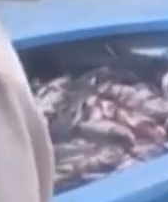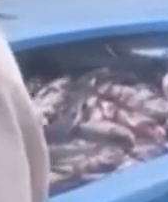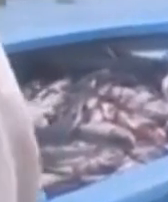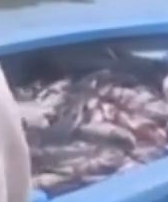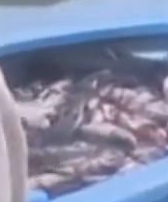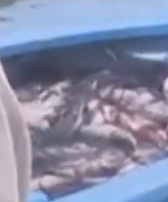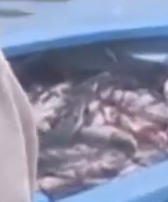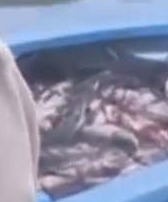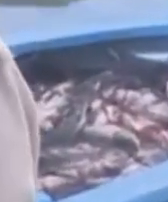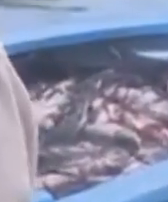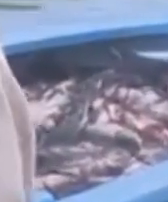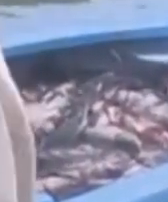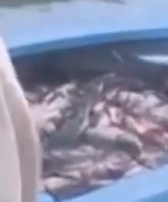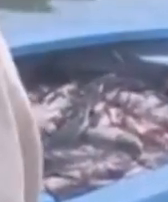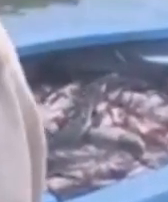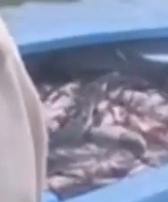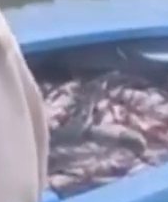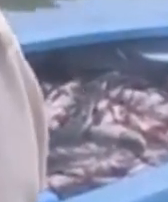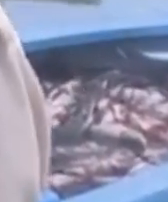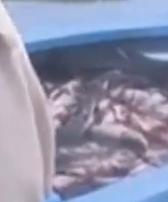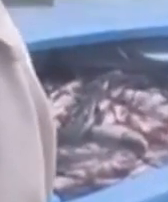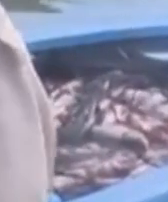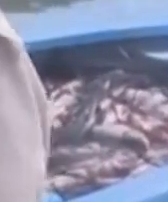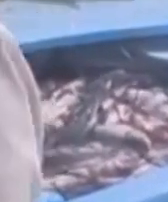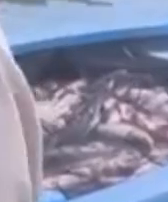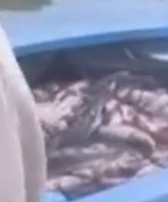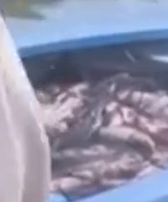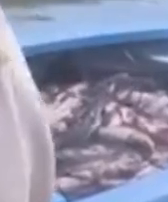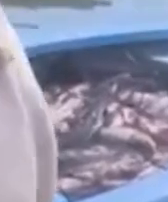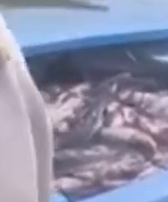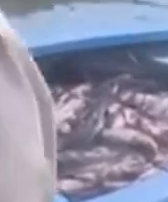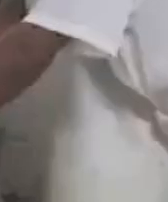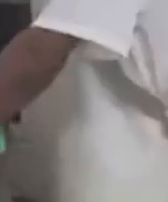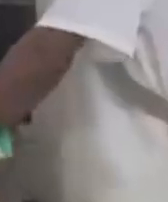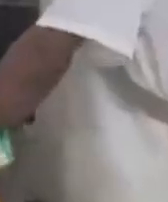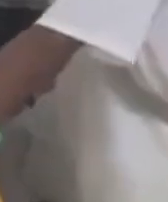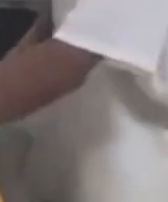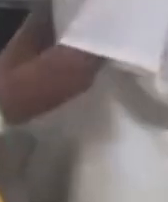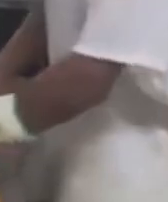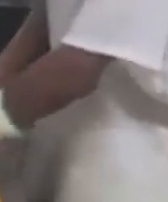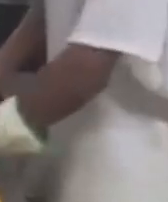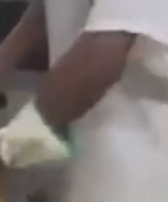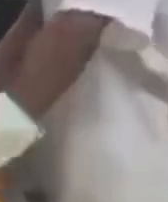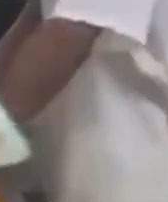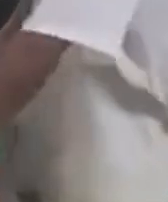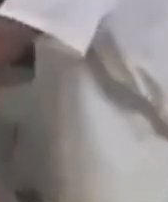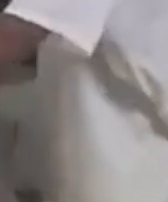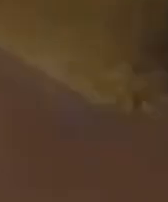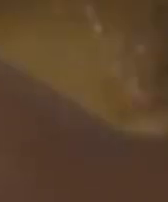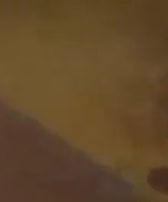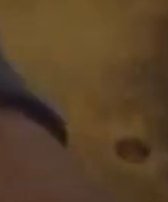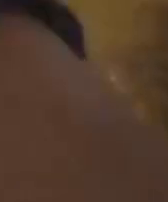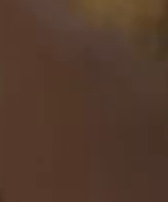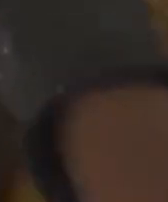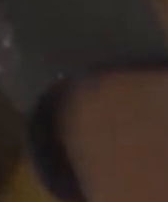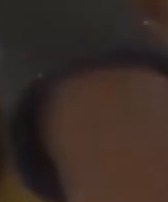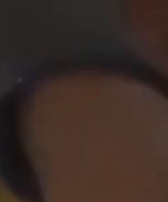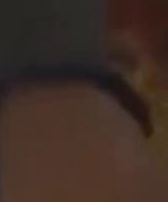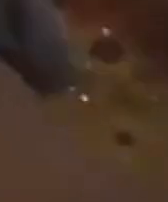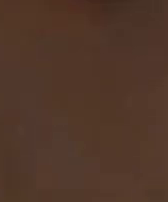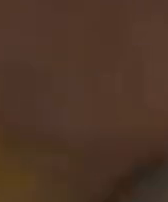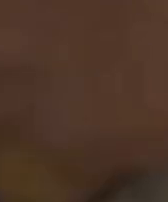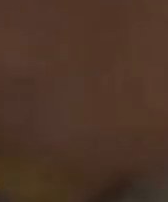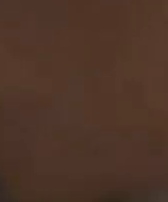Ahí donde las vemos, le tiramos. Y si no, seguimos caminando y la seguimos buscando por toda la presa. La empresa pesquera espirituana no vive ajena a